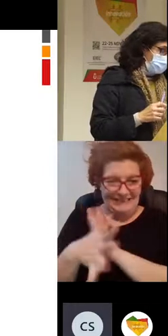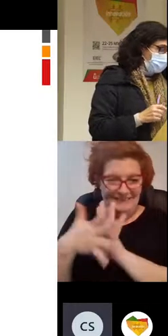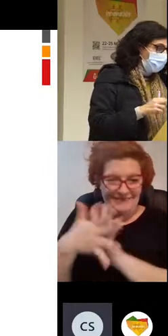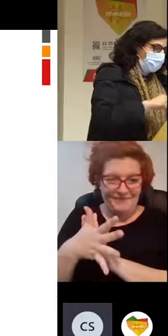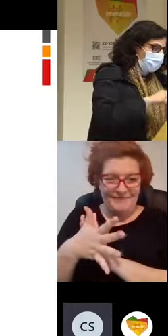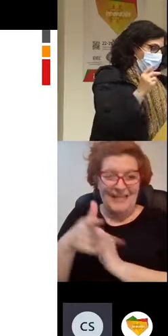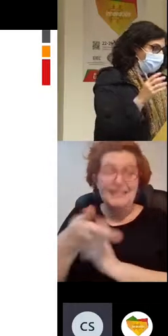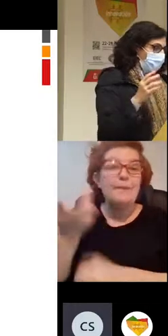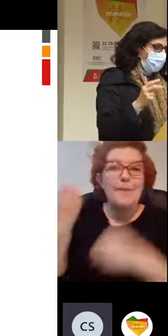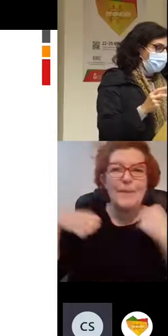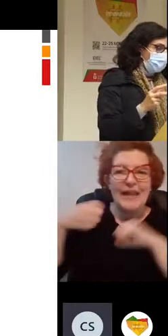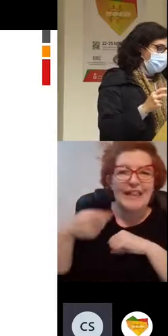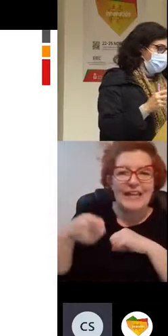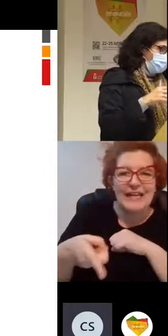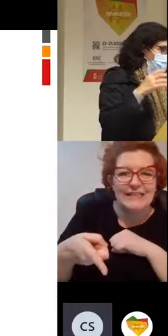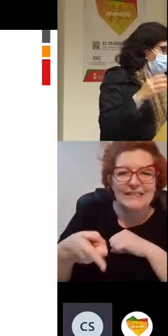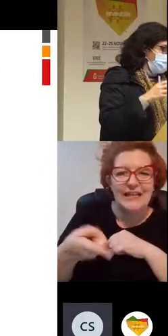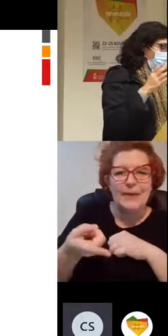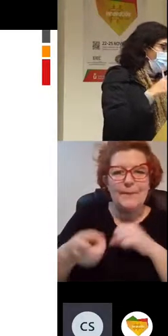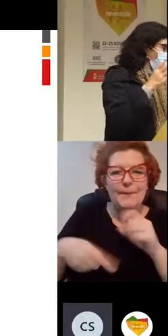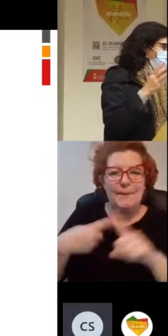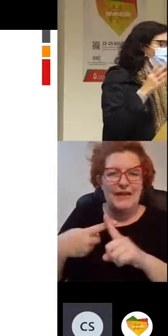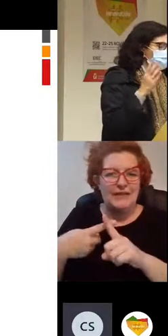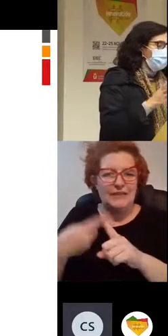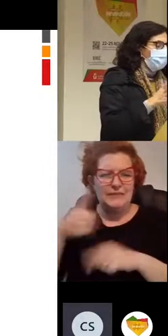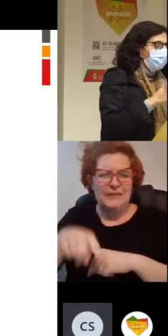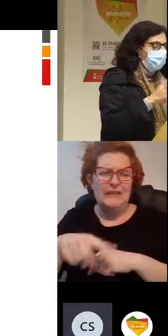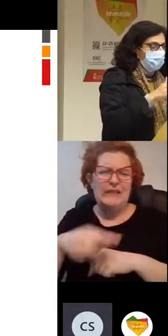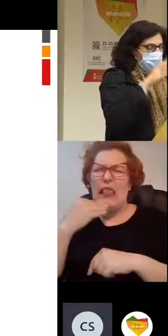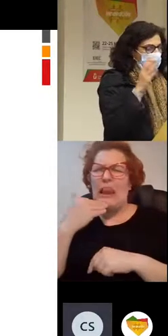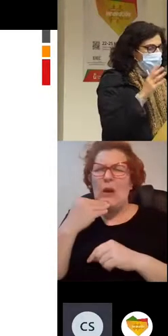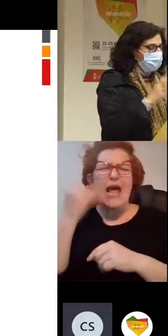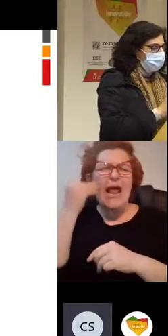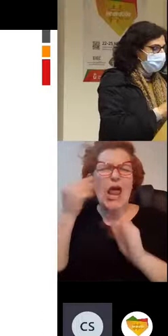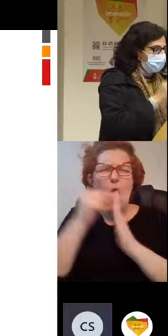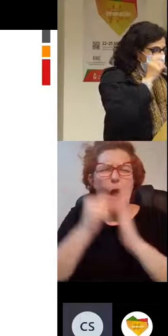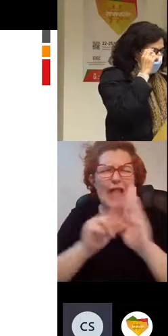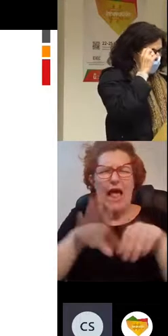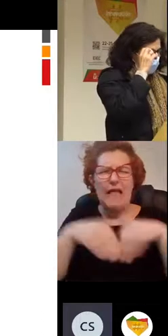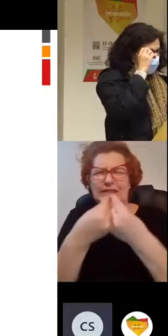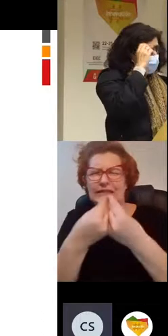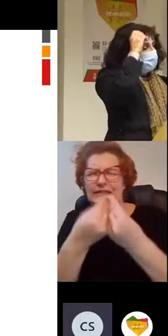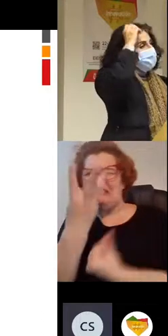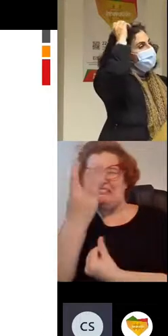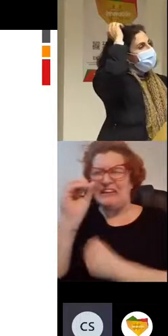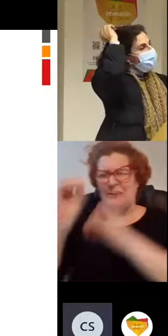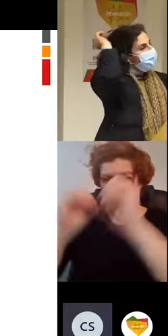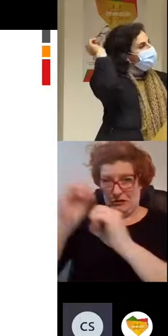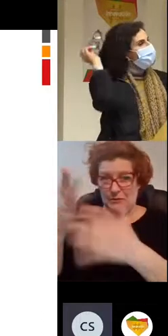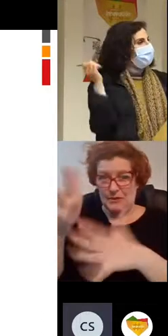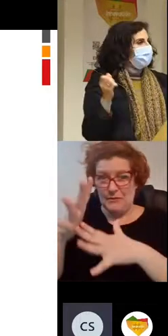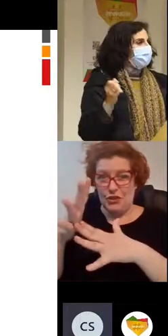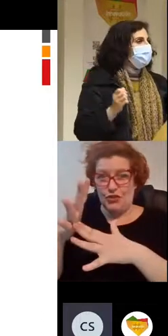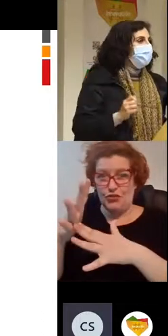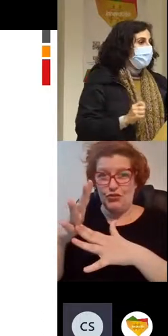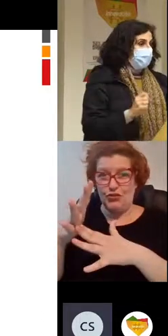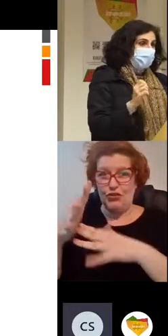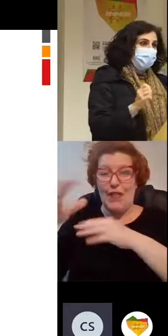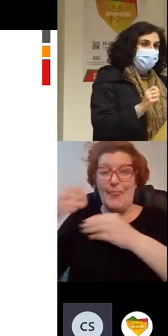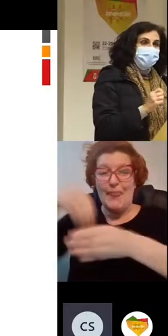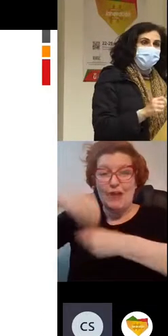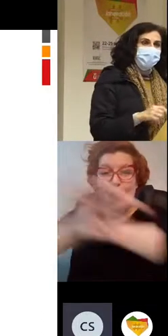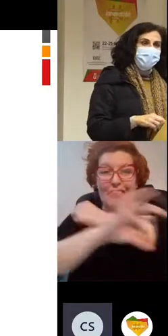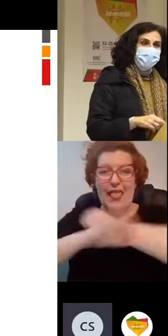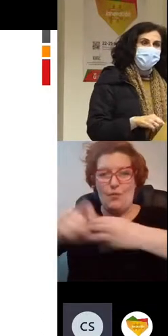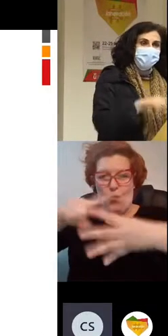esta práctica forma además, no sé si es un 30, que es un 30% de la nota final, y se divide en 4 tareas.